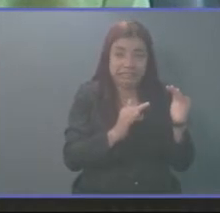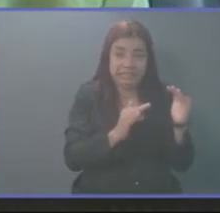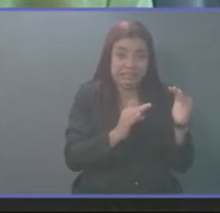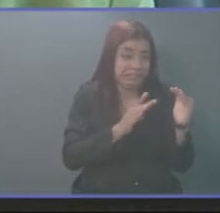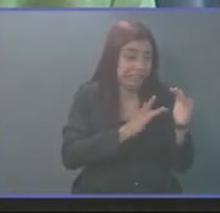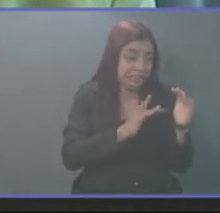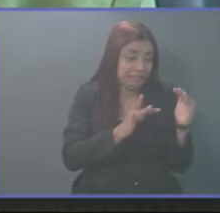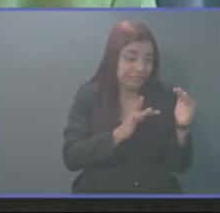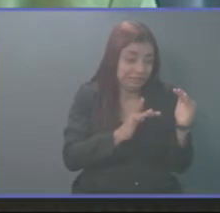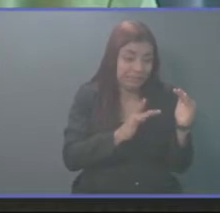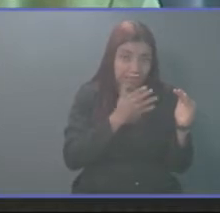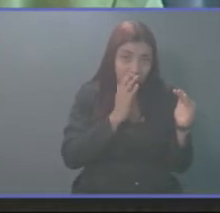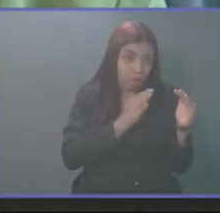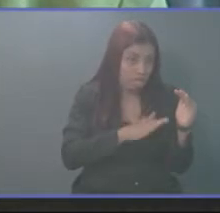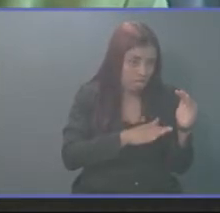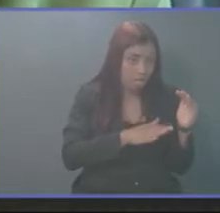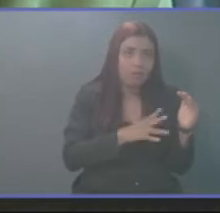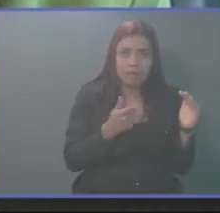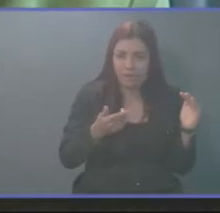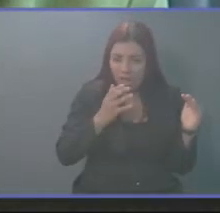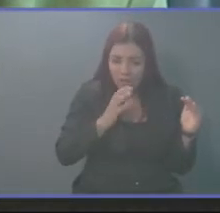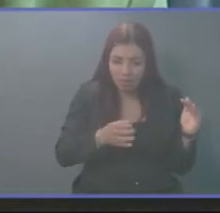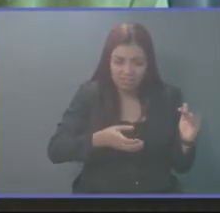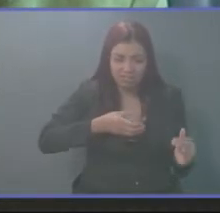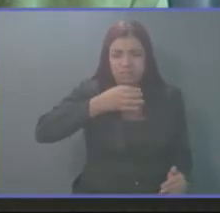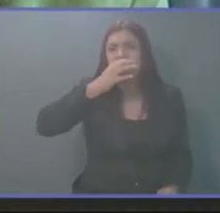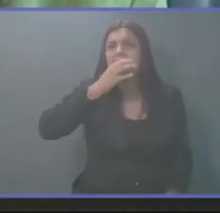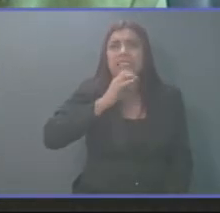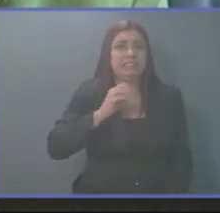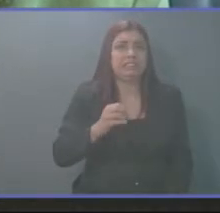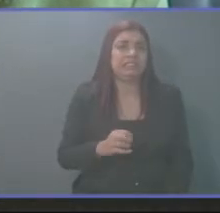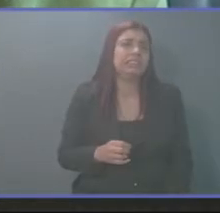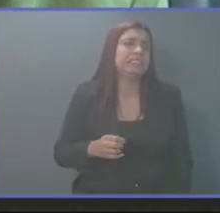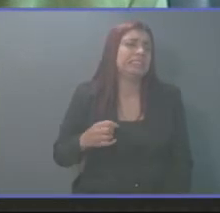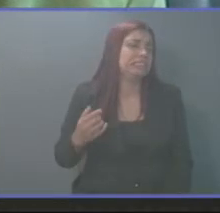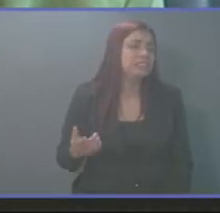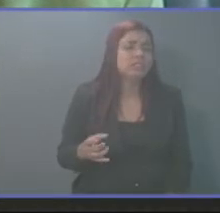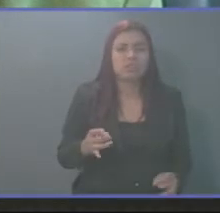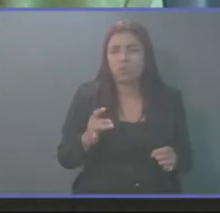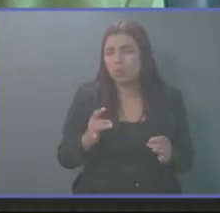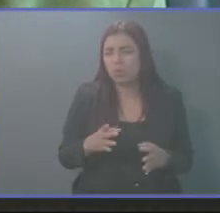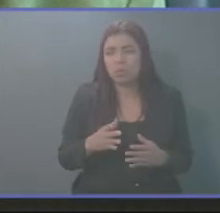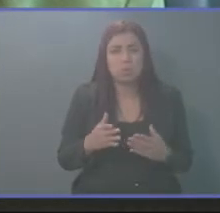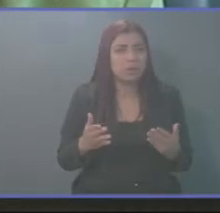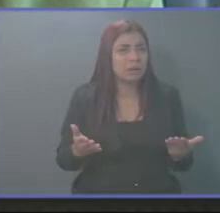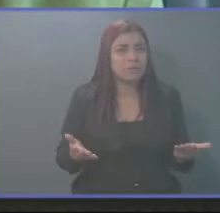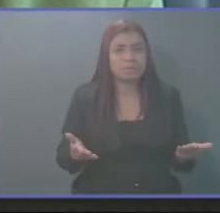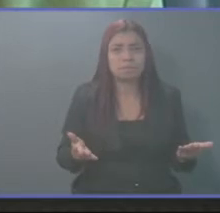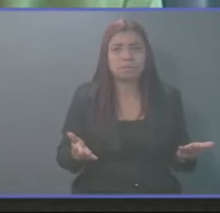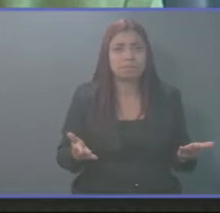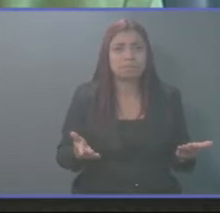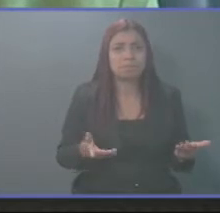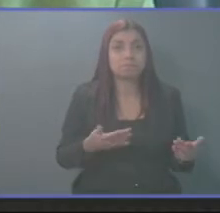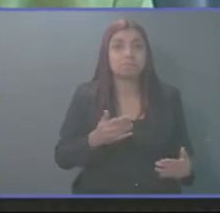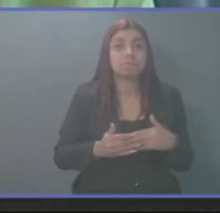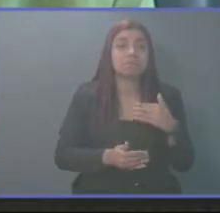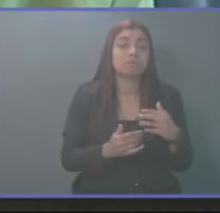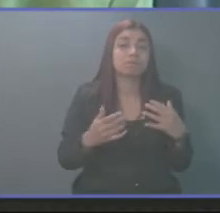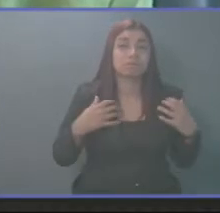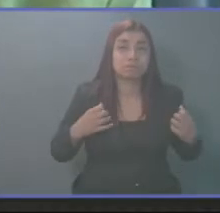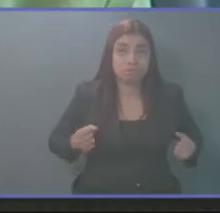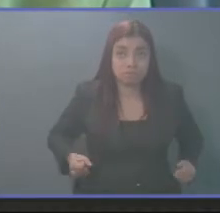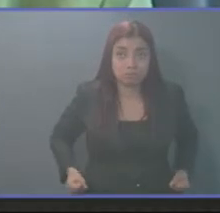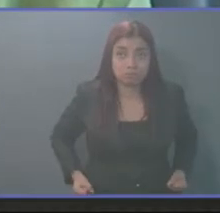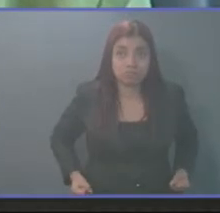sus casas. Pero más allá de esto, con un manejo a través del